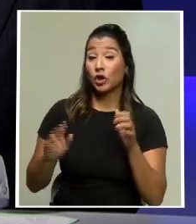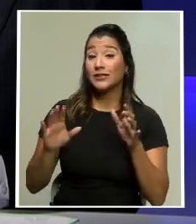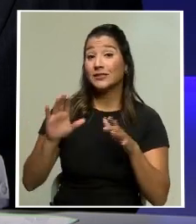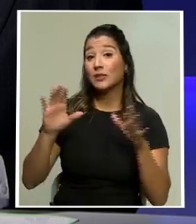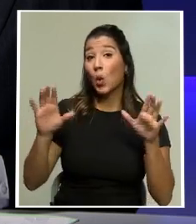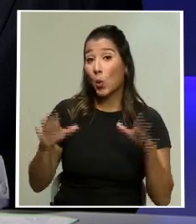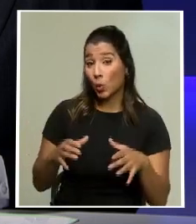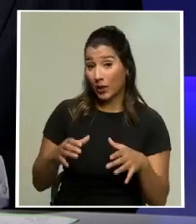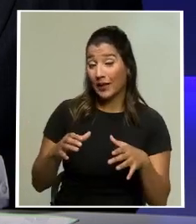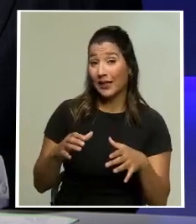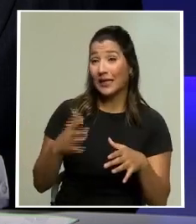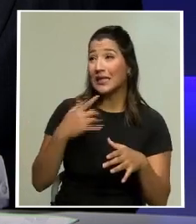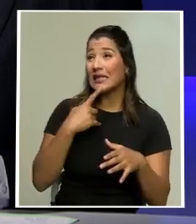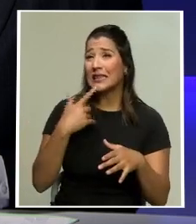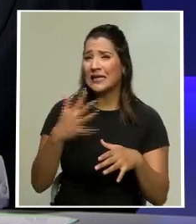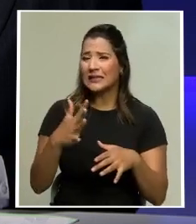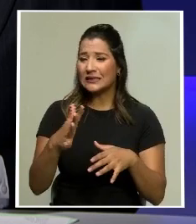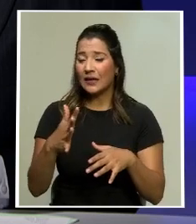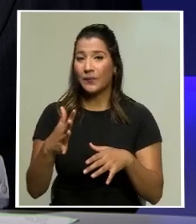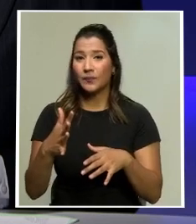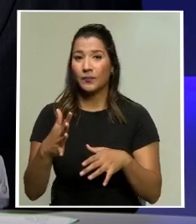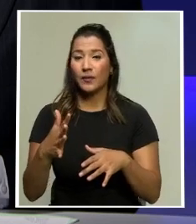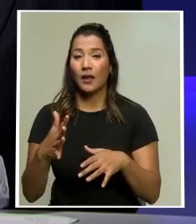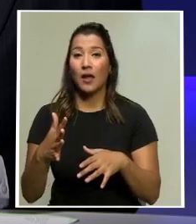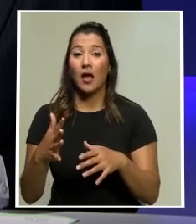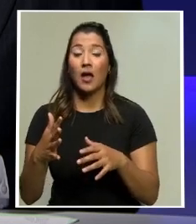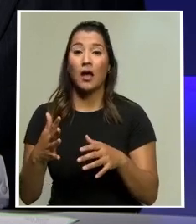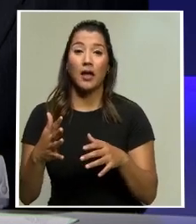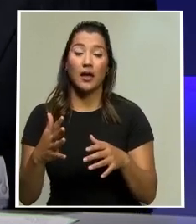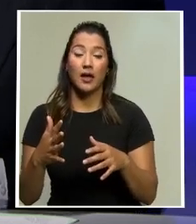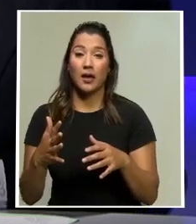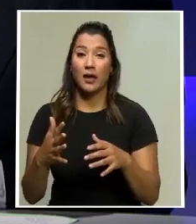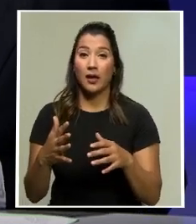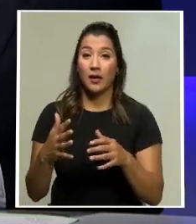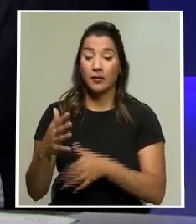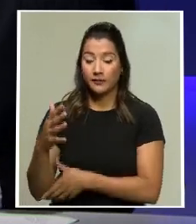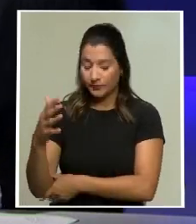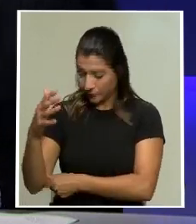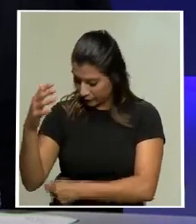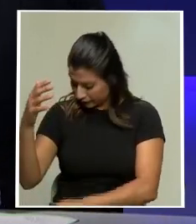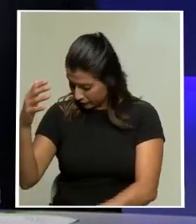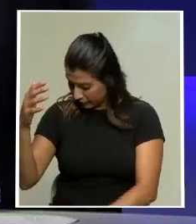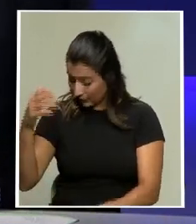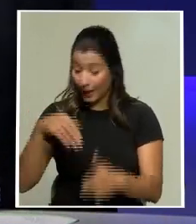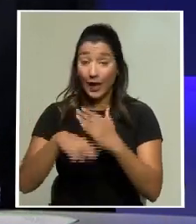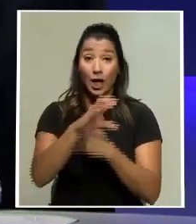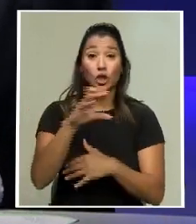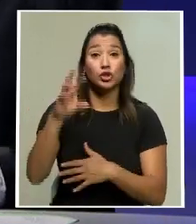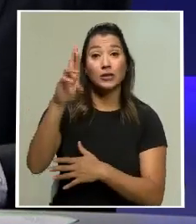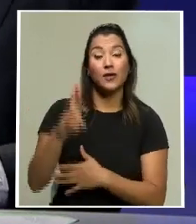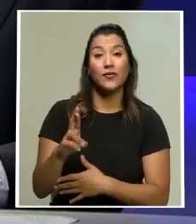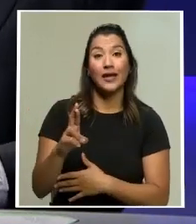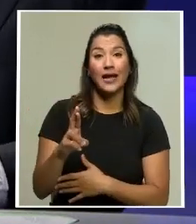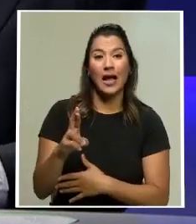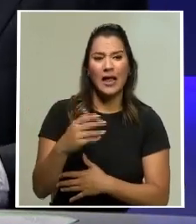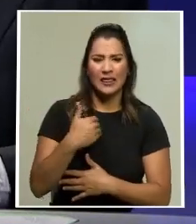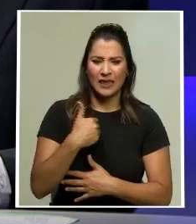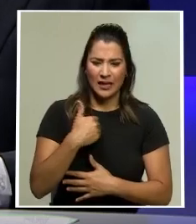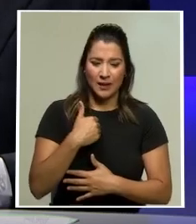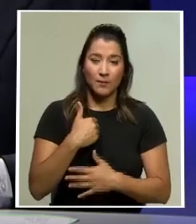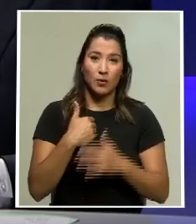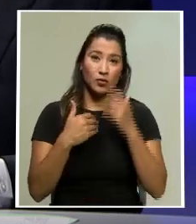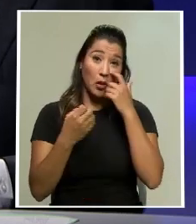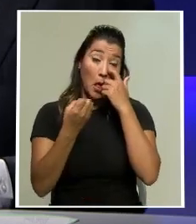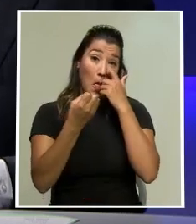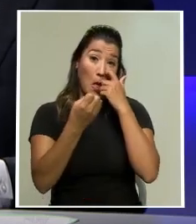de 10 homicidios cada 100.000 se considera una epidemia. En Costa Rica estamos en 12